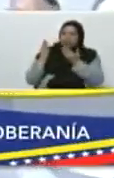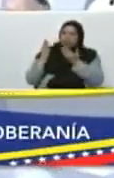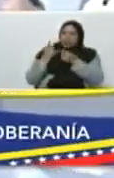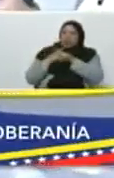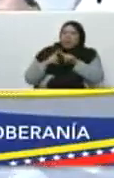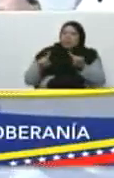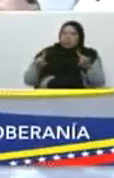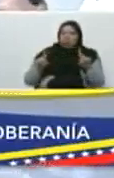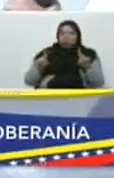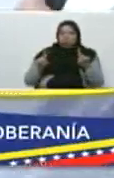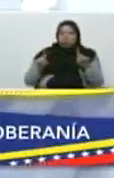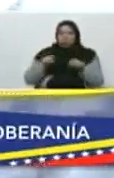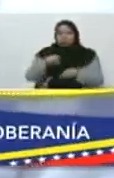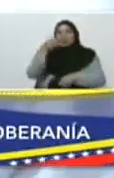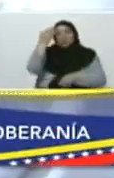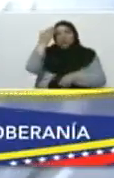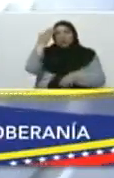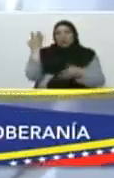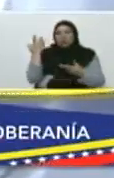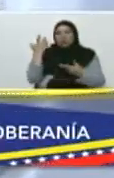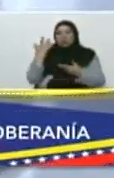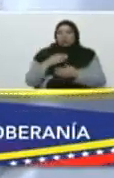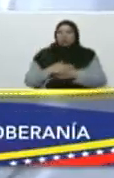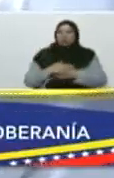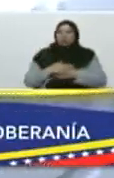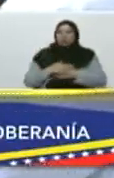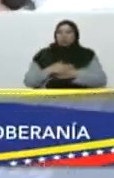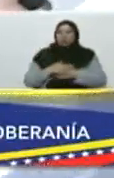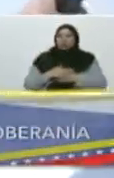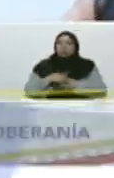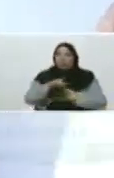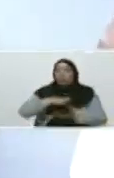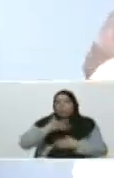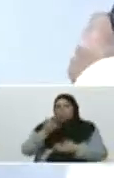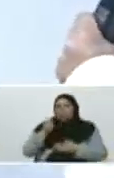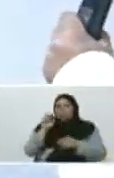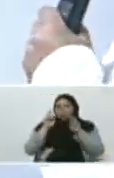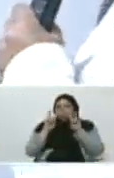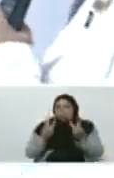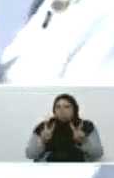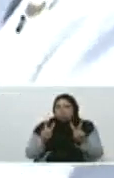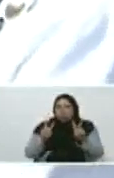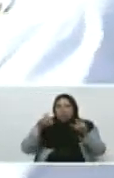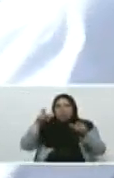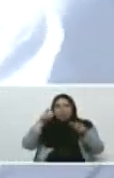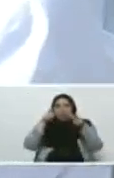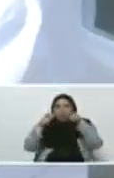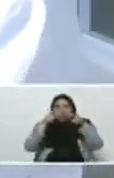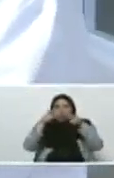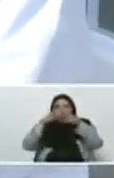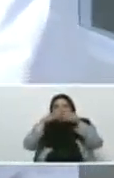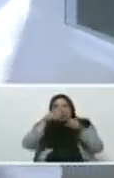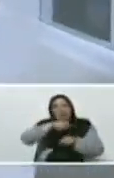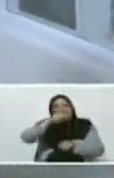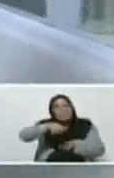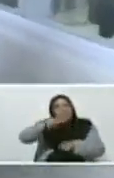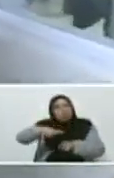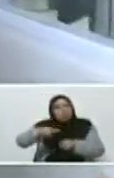lo que usted va a ver ahí es lo que está aquí. Correcto. Ustedes pueden poner la cámara para que todas las personas